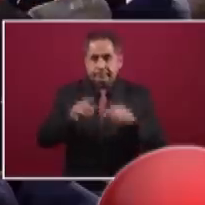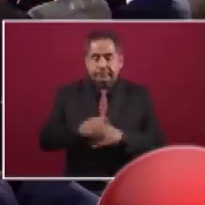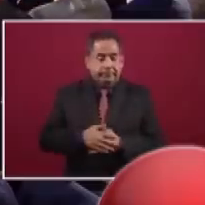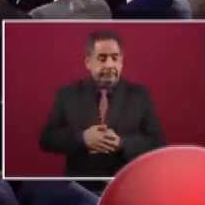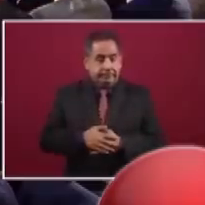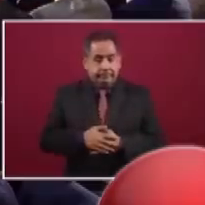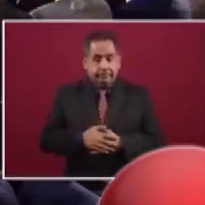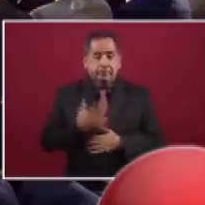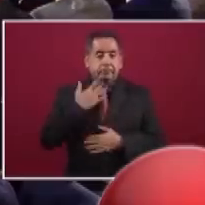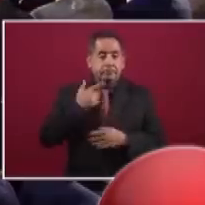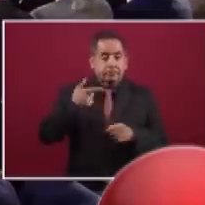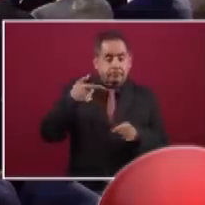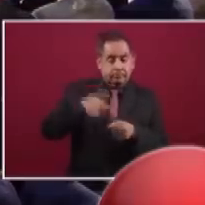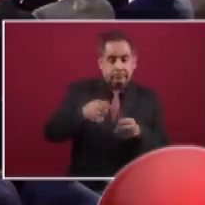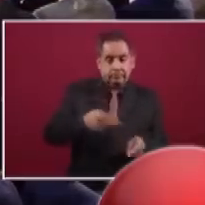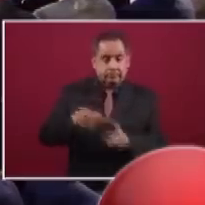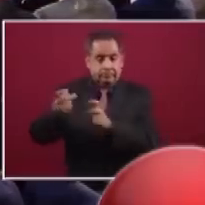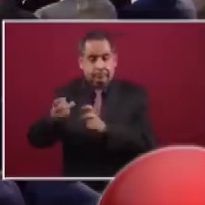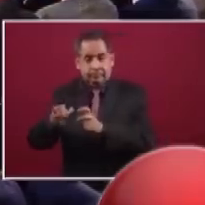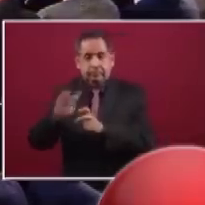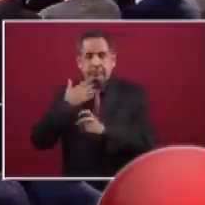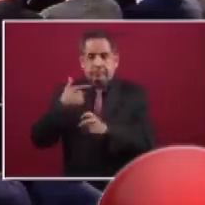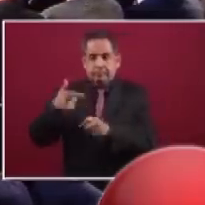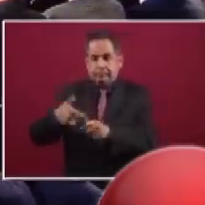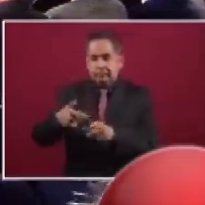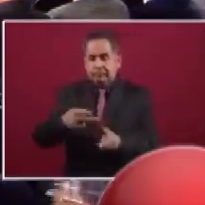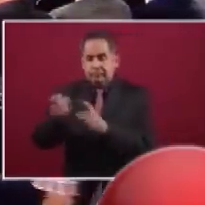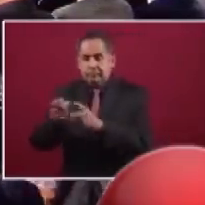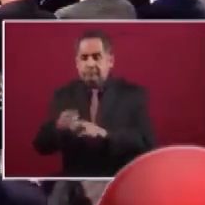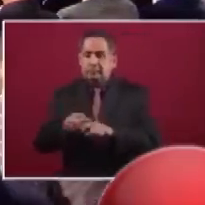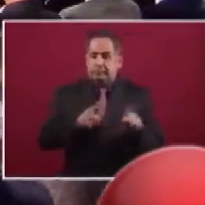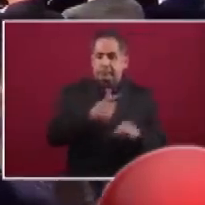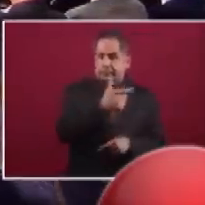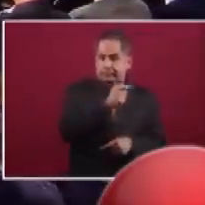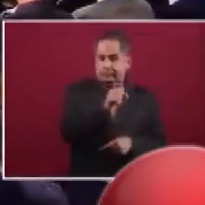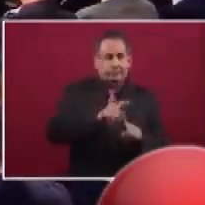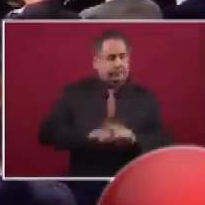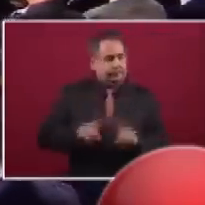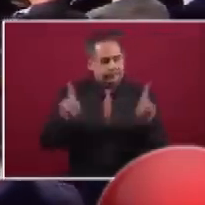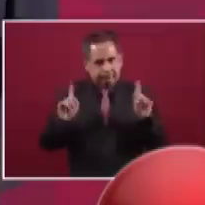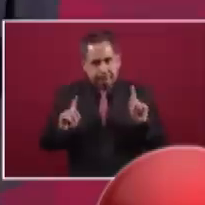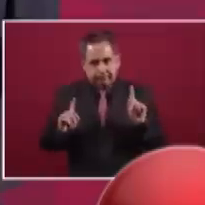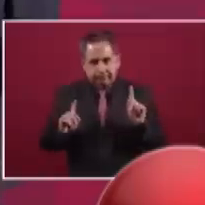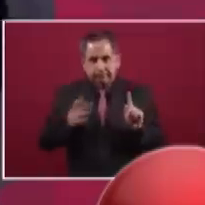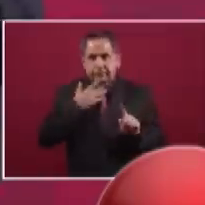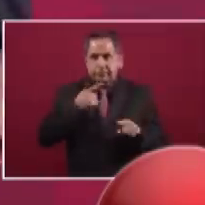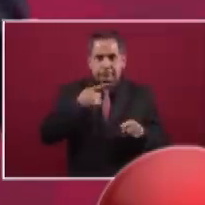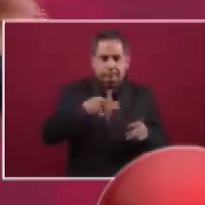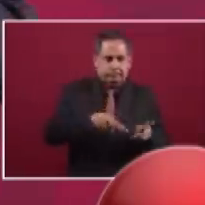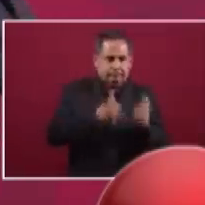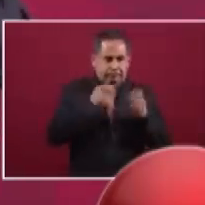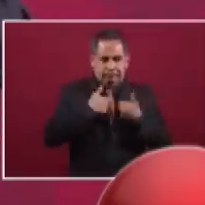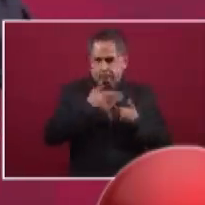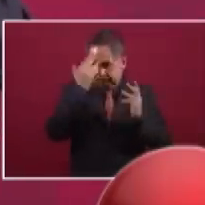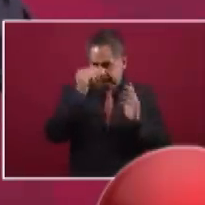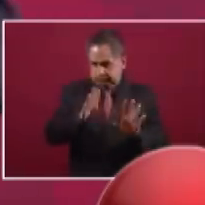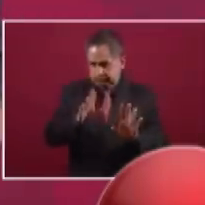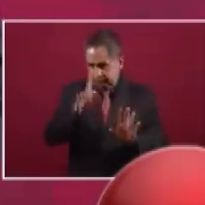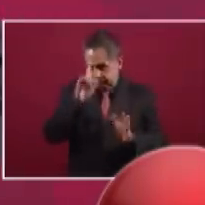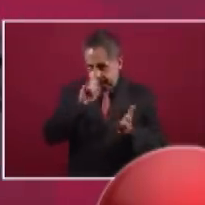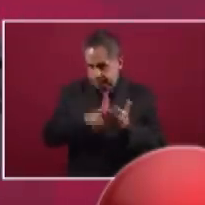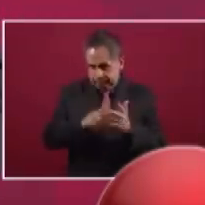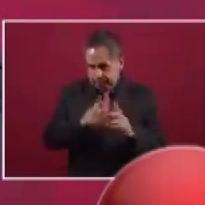imagino, huachicolear gasolina que gas. Pues el gas no sé cómo se huachicolea, pero no